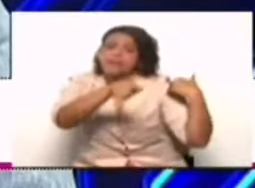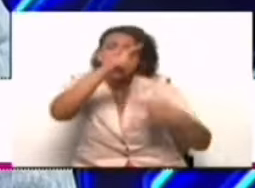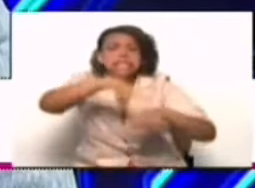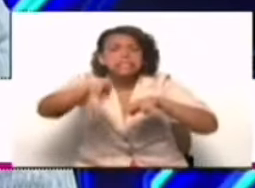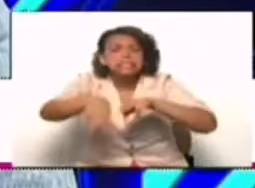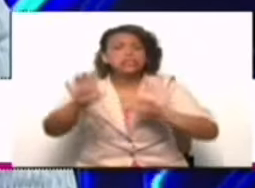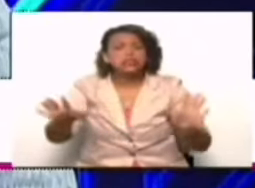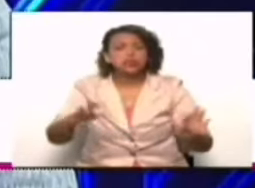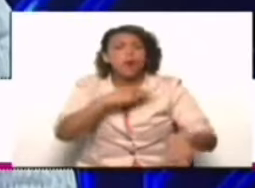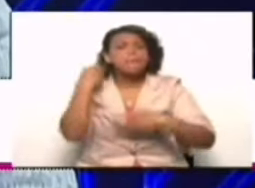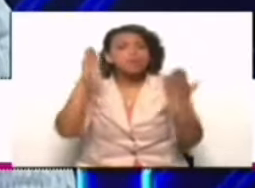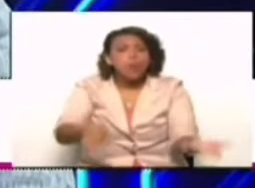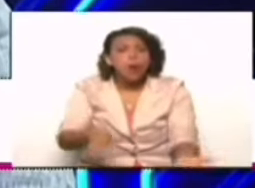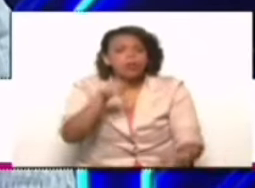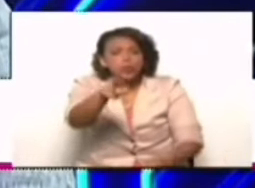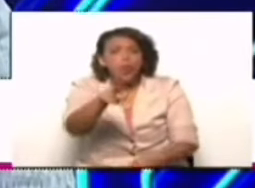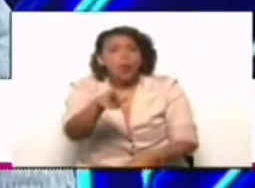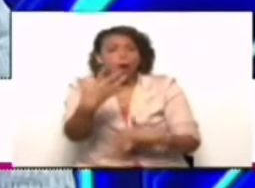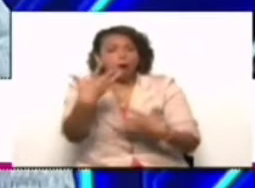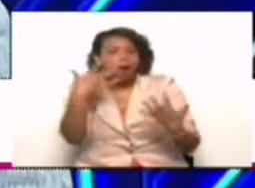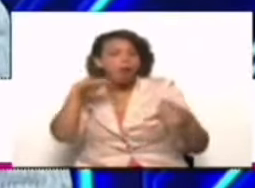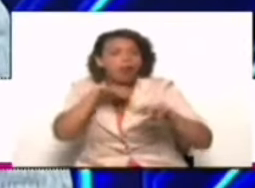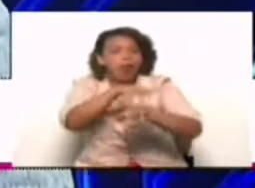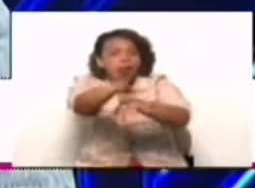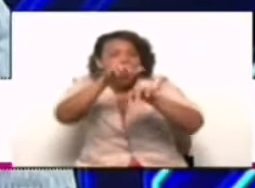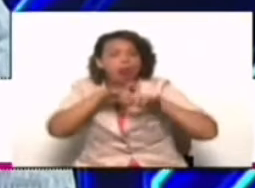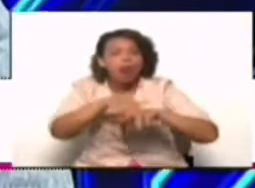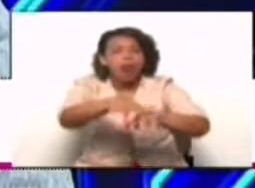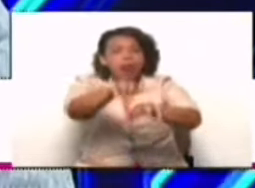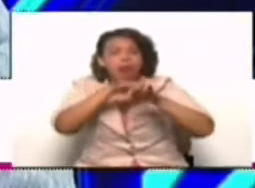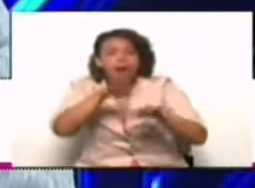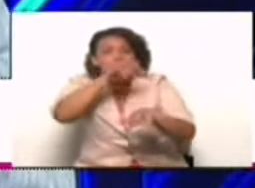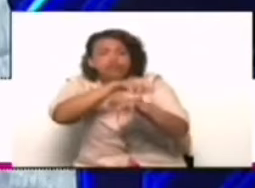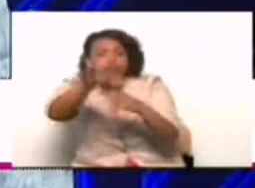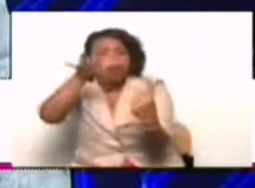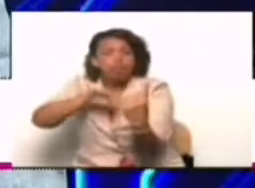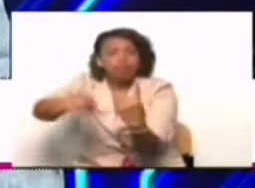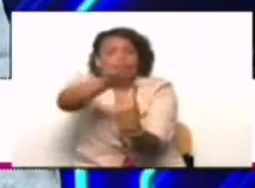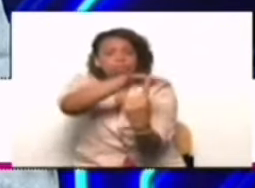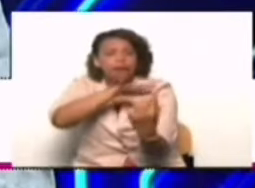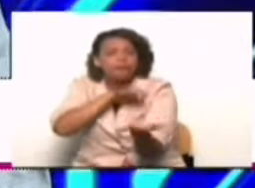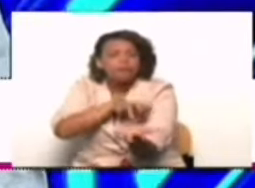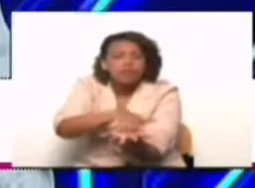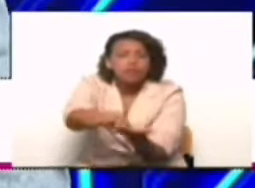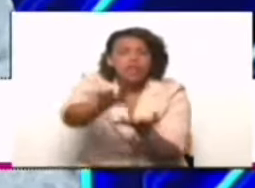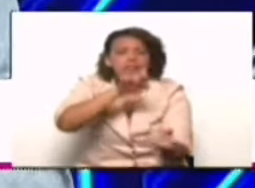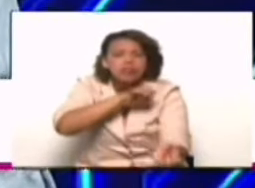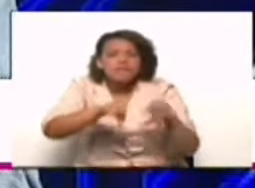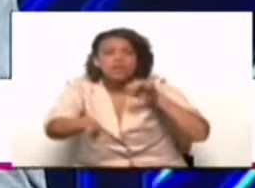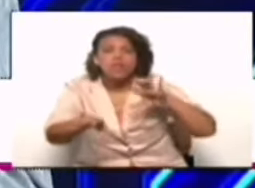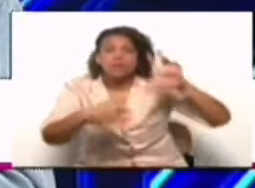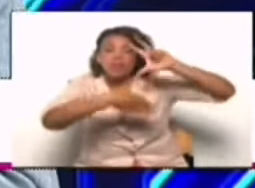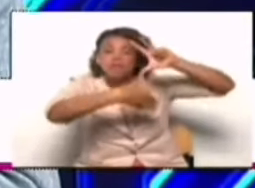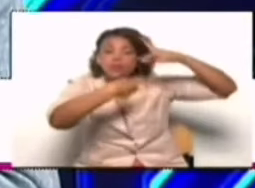niños, porque son ustedes, TikTok, quien está difundiendo esto. Yo mandé a hacer